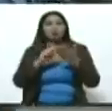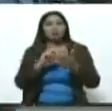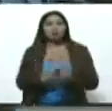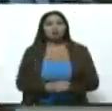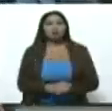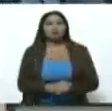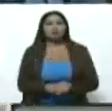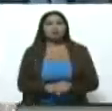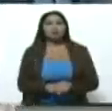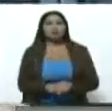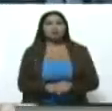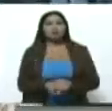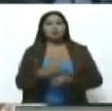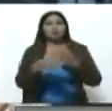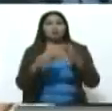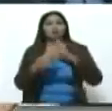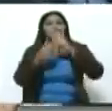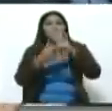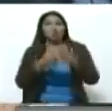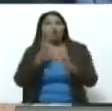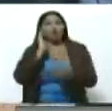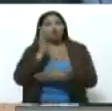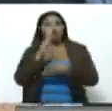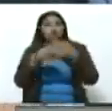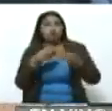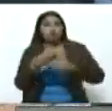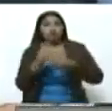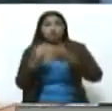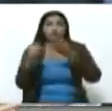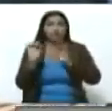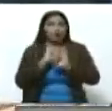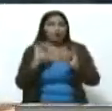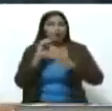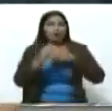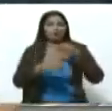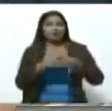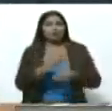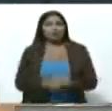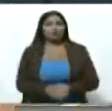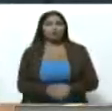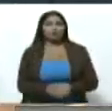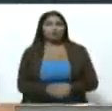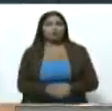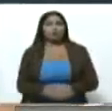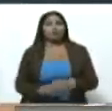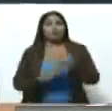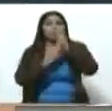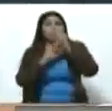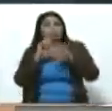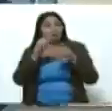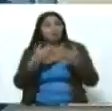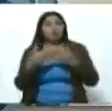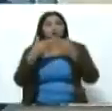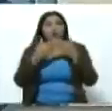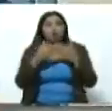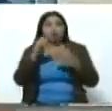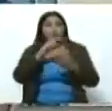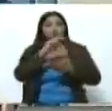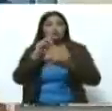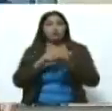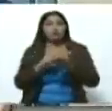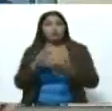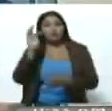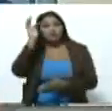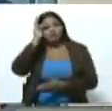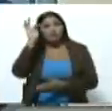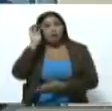que hoy darán ponencias, ya han realizado varias de ellas. La directora, pues, de la Escuela también Nacional de